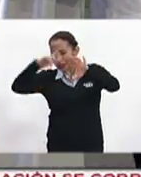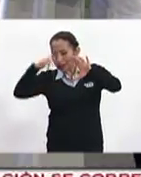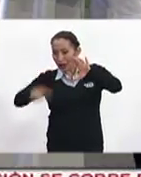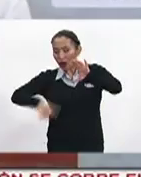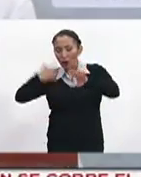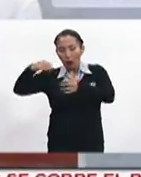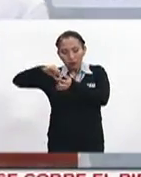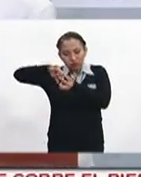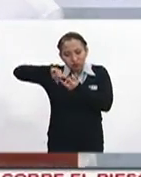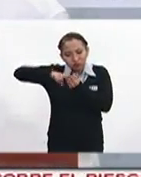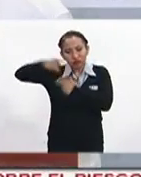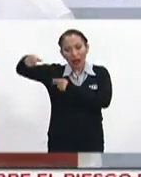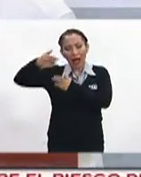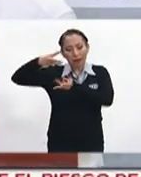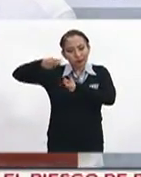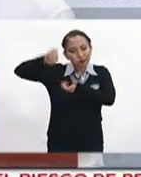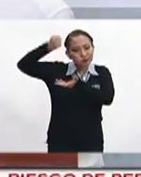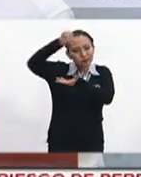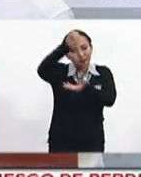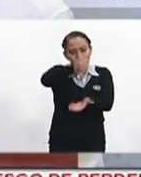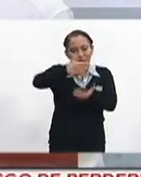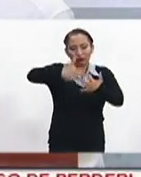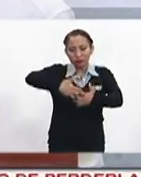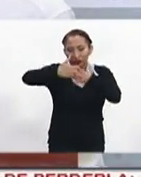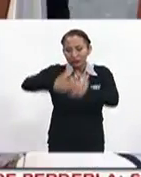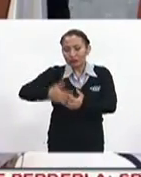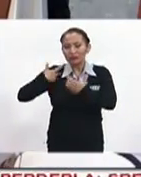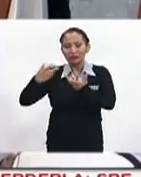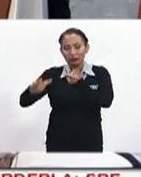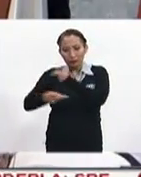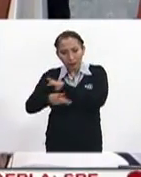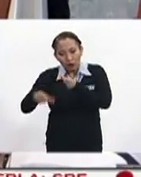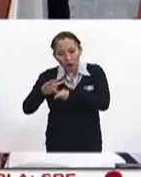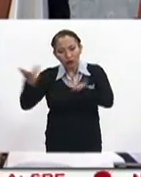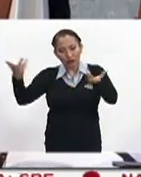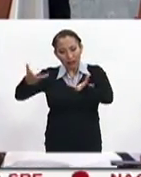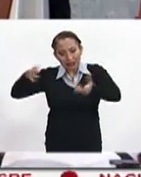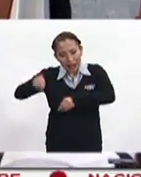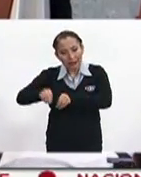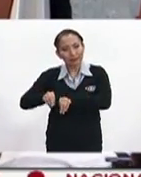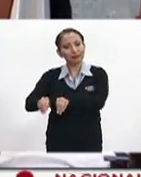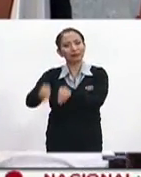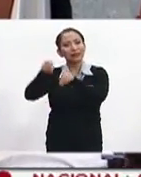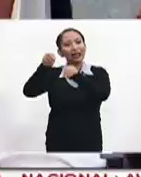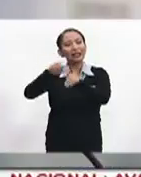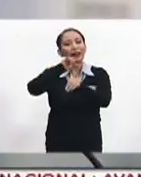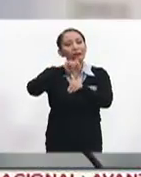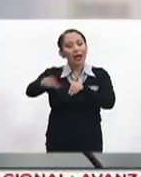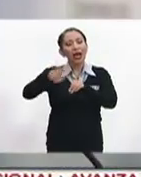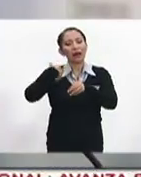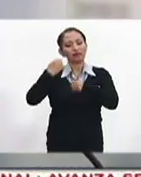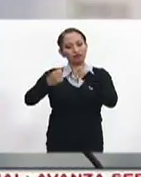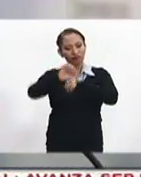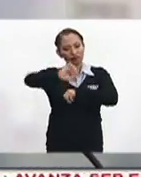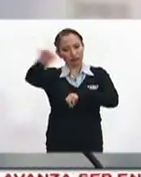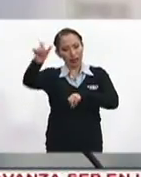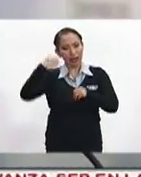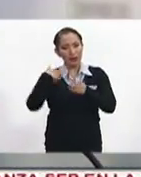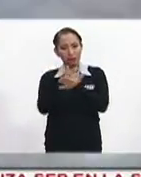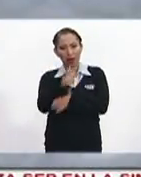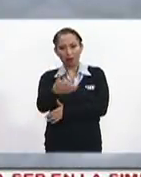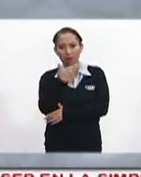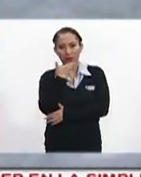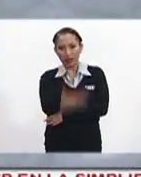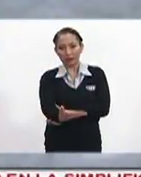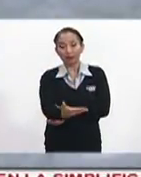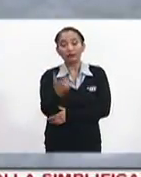círculo virtuoso entre inversión, actividad manufacturera de alto valor agregado, mano de obra calificada y empleos mejor